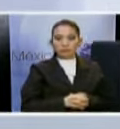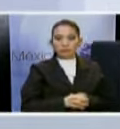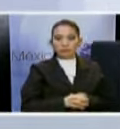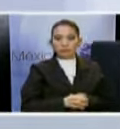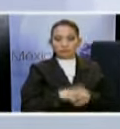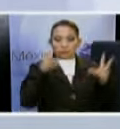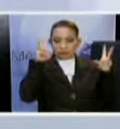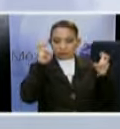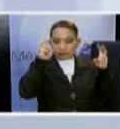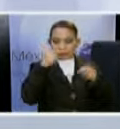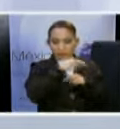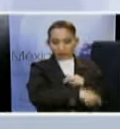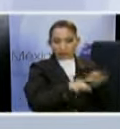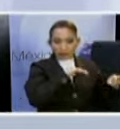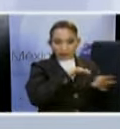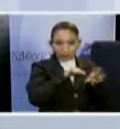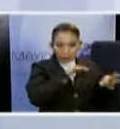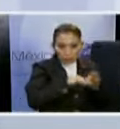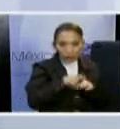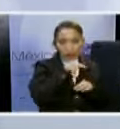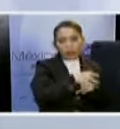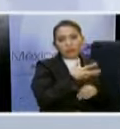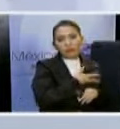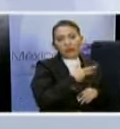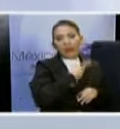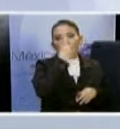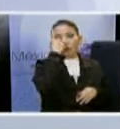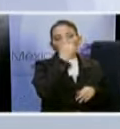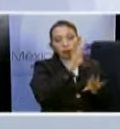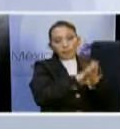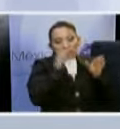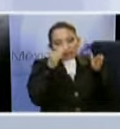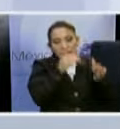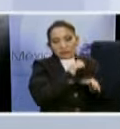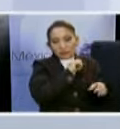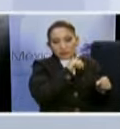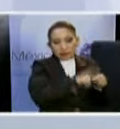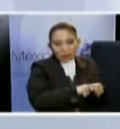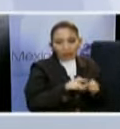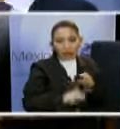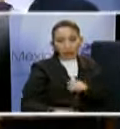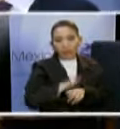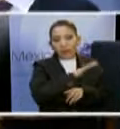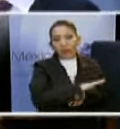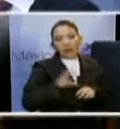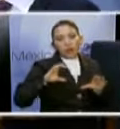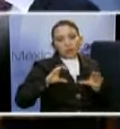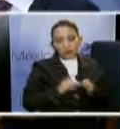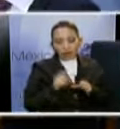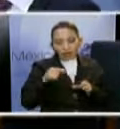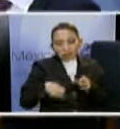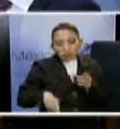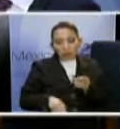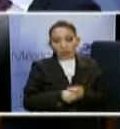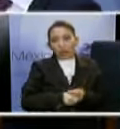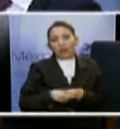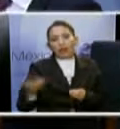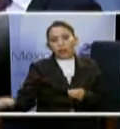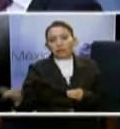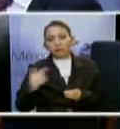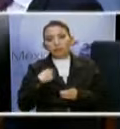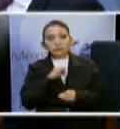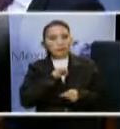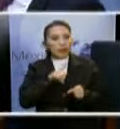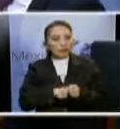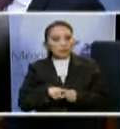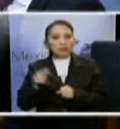El caso de estos trabajadores del PETAT ilustra solamente una de las peculiaridades de un sector de la comunidad. Aunado a esto, las circunstancias específicas